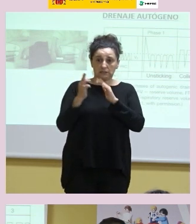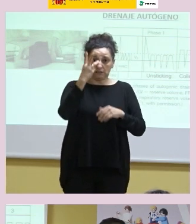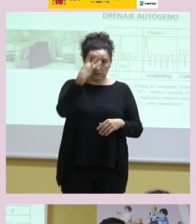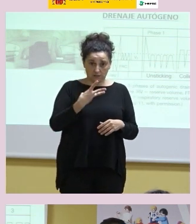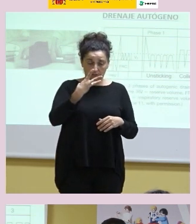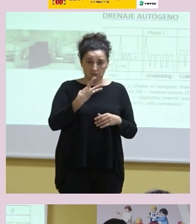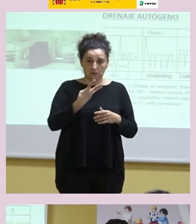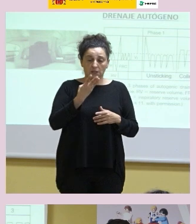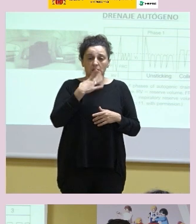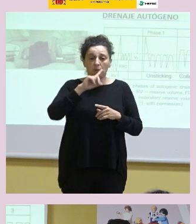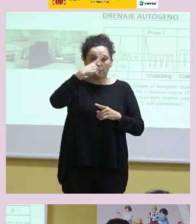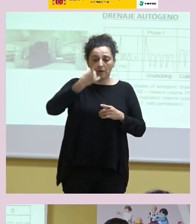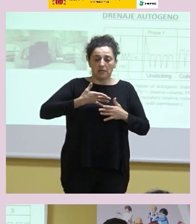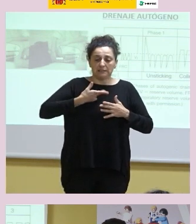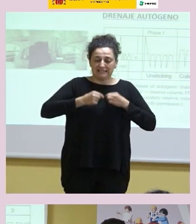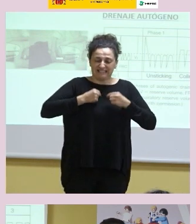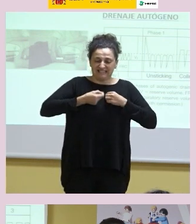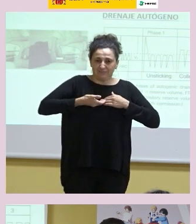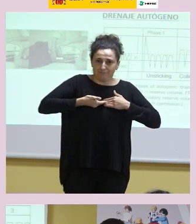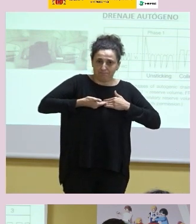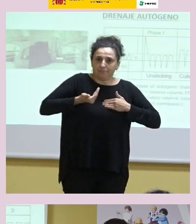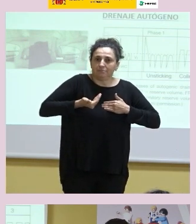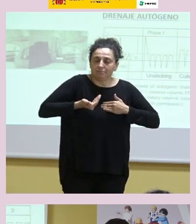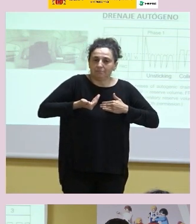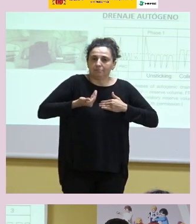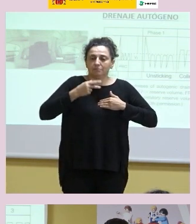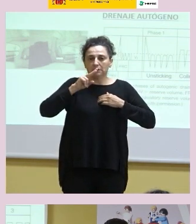las secreciones de la vía aérea, la segunda es de